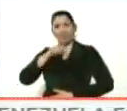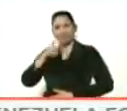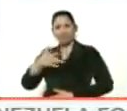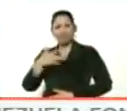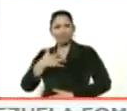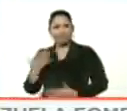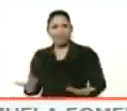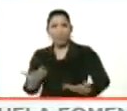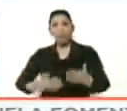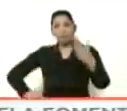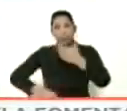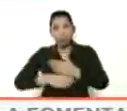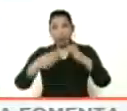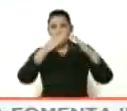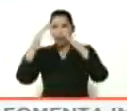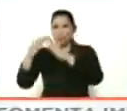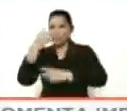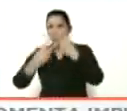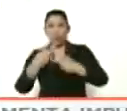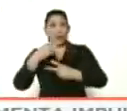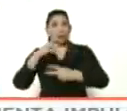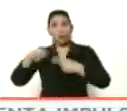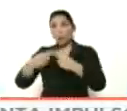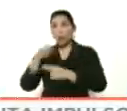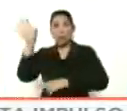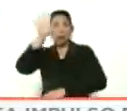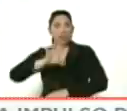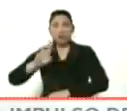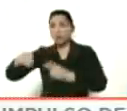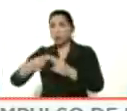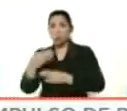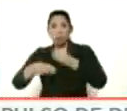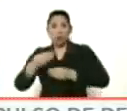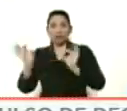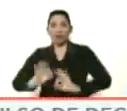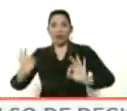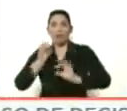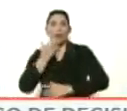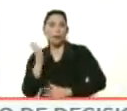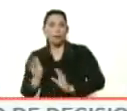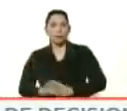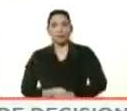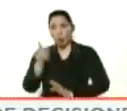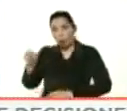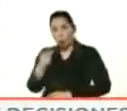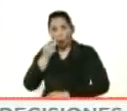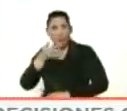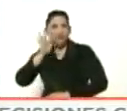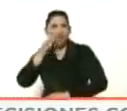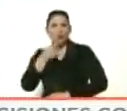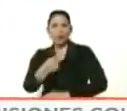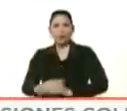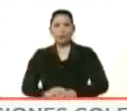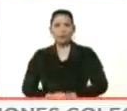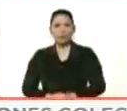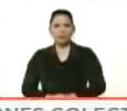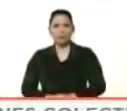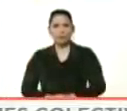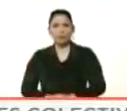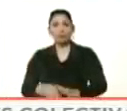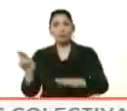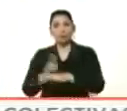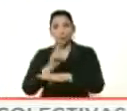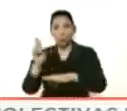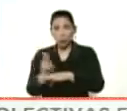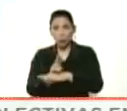fuimos a esas viviendas. Eso no lo ha hecho nadie. Hace 4 o 5 días Mark Zuckerberg, este señor de Facebook, dijo que era muy útil